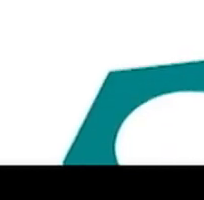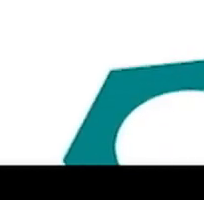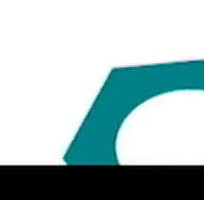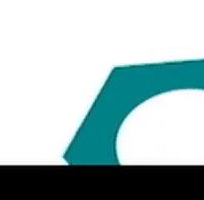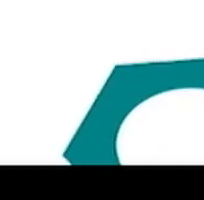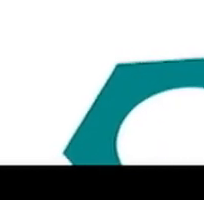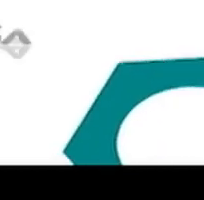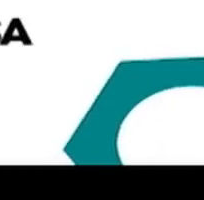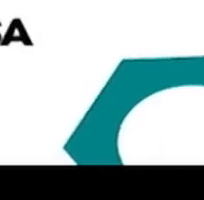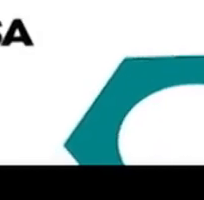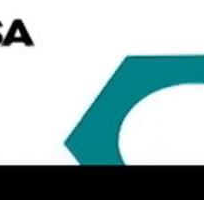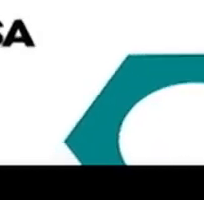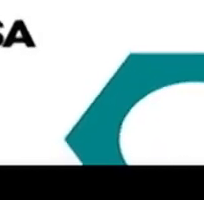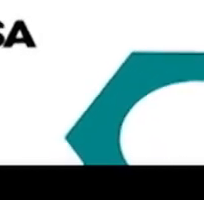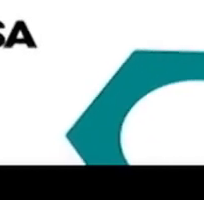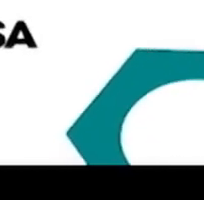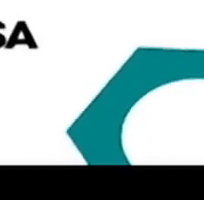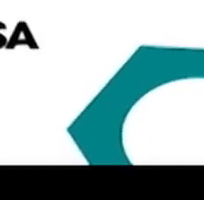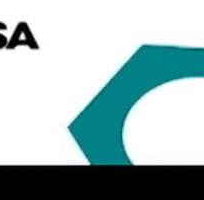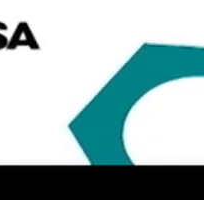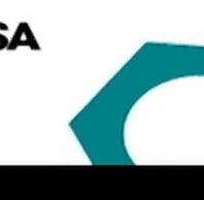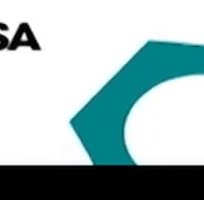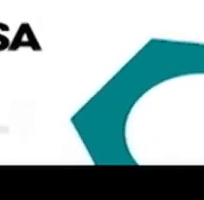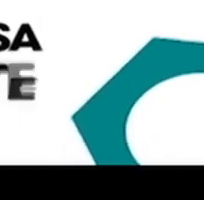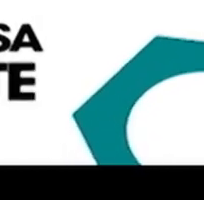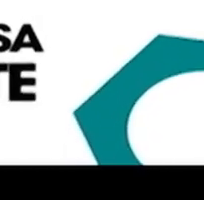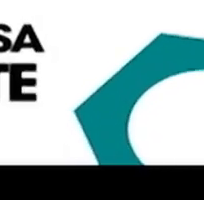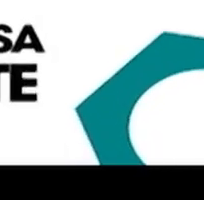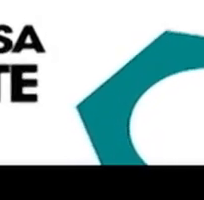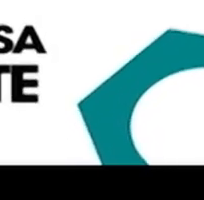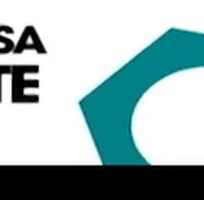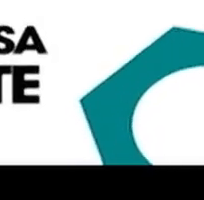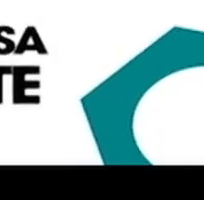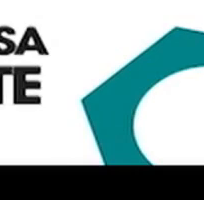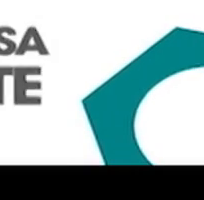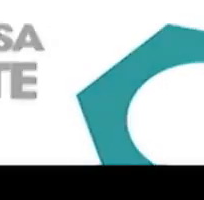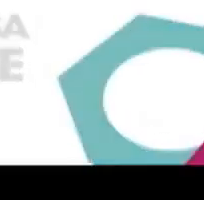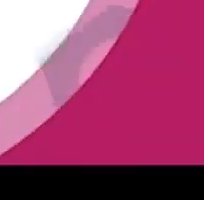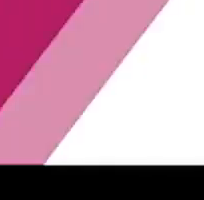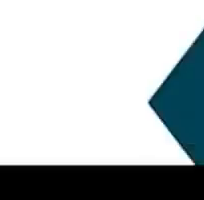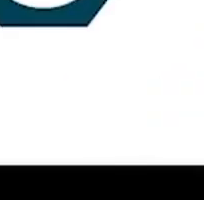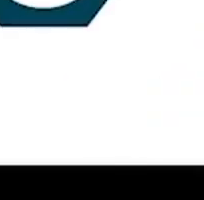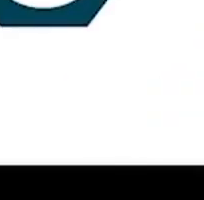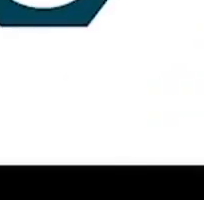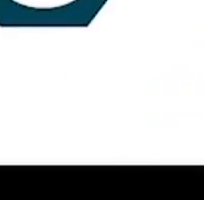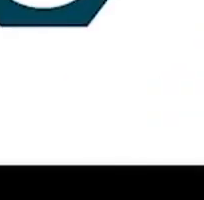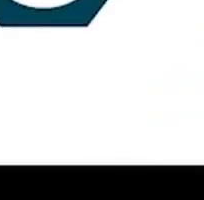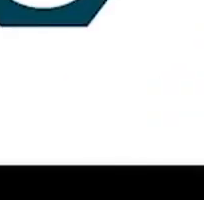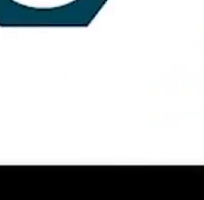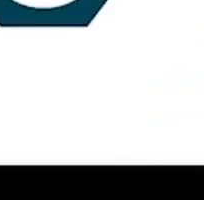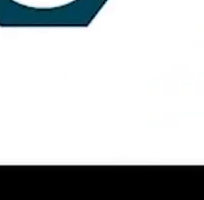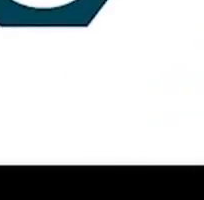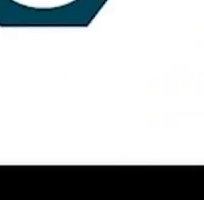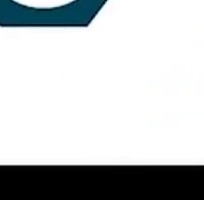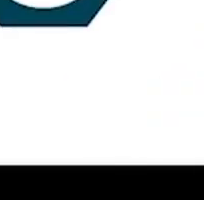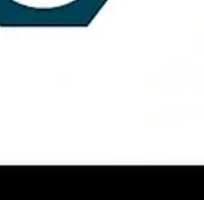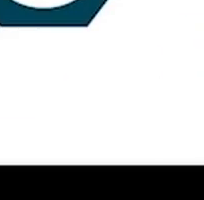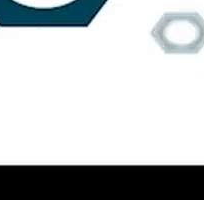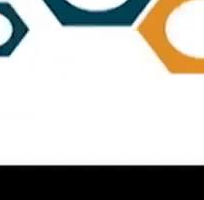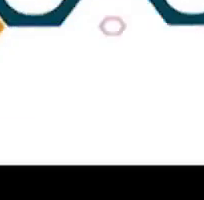de salir del recinto. Las firmas de los miembros de mesa deben de quedar al frente. Mi voto, mi